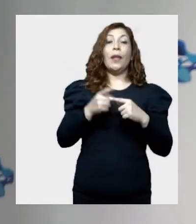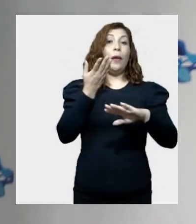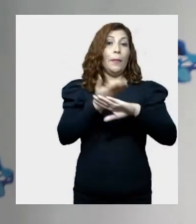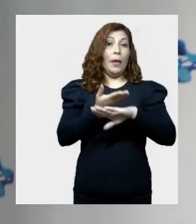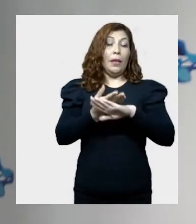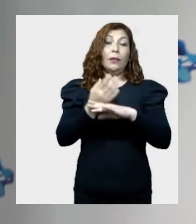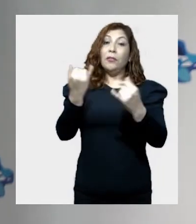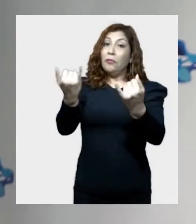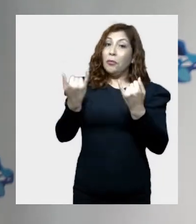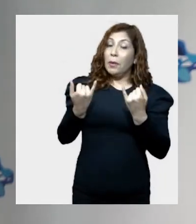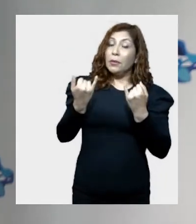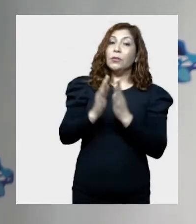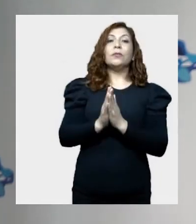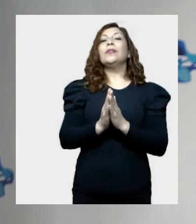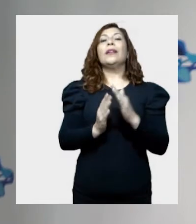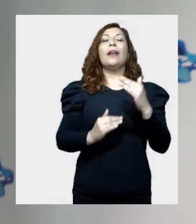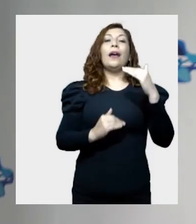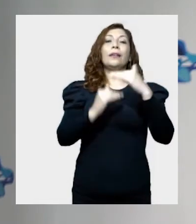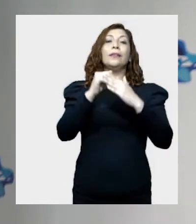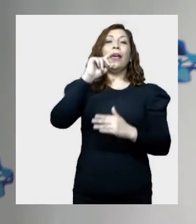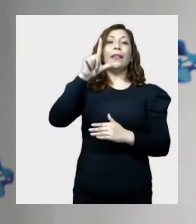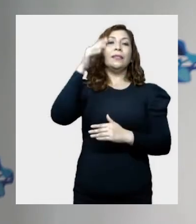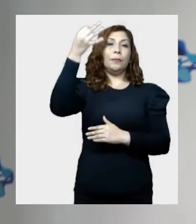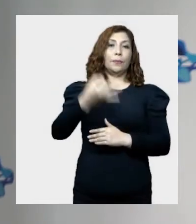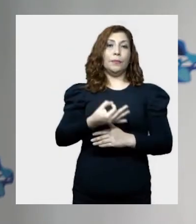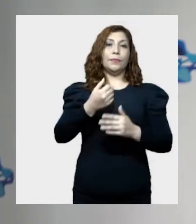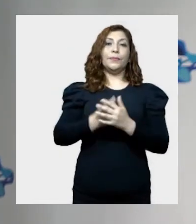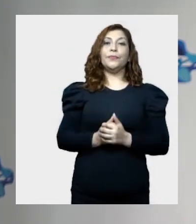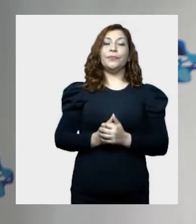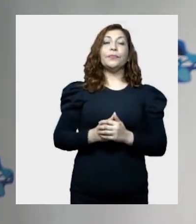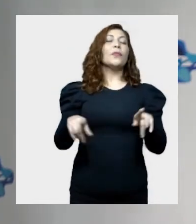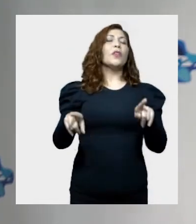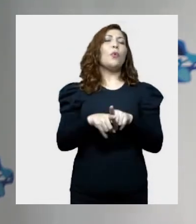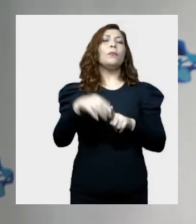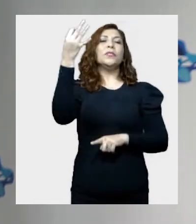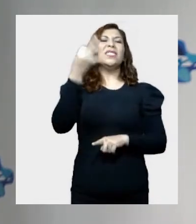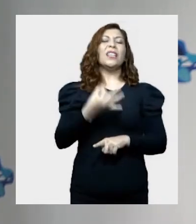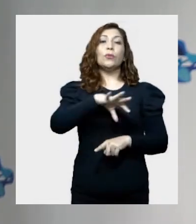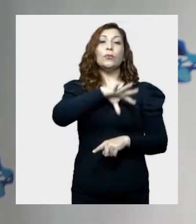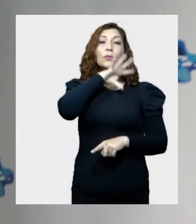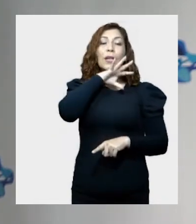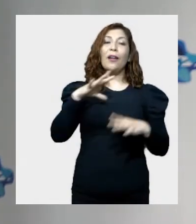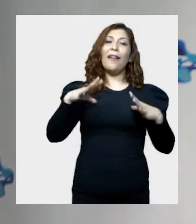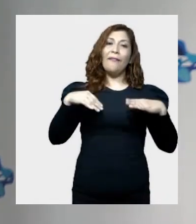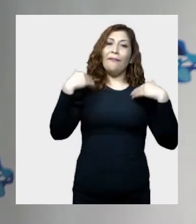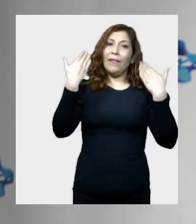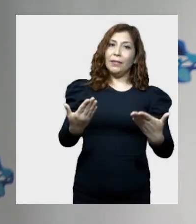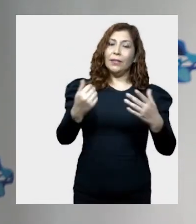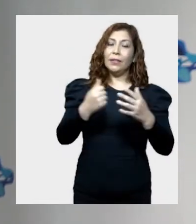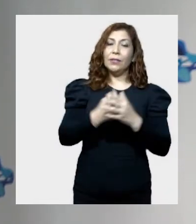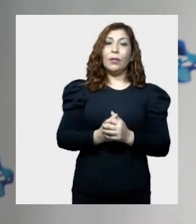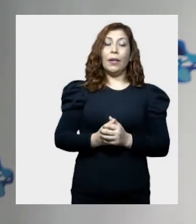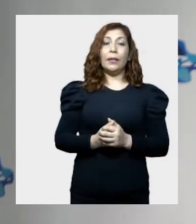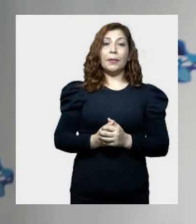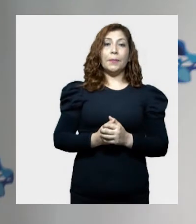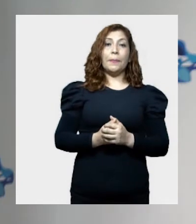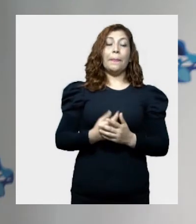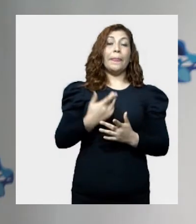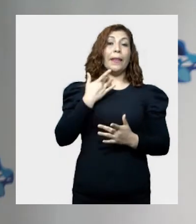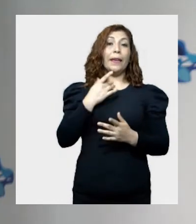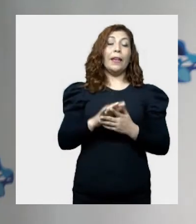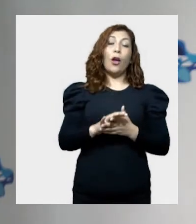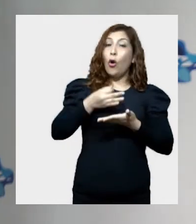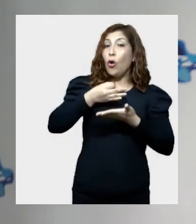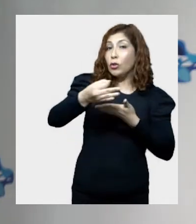de información alcanzaron un 17%. Igual porcentaje ocuparon las felicitaciones, mientras que las